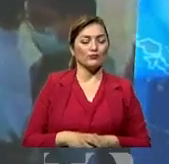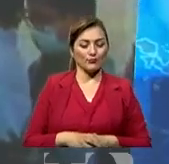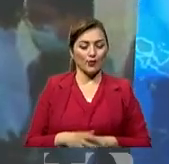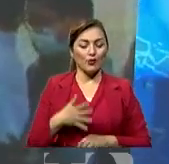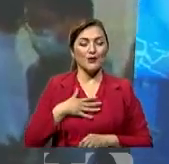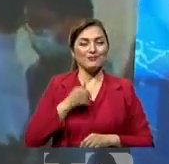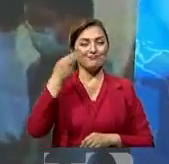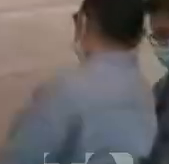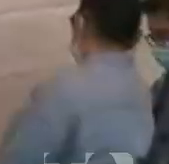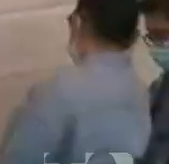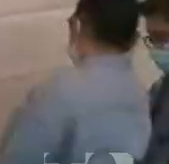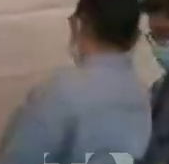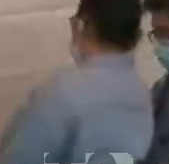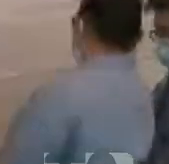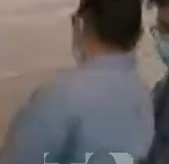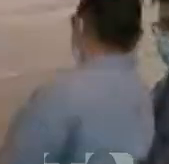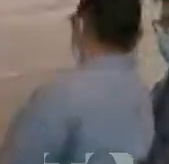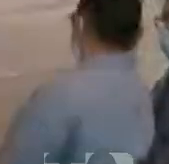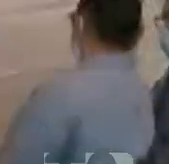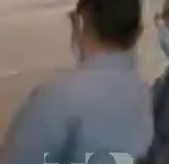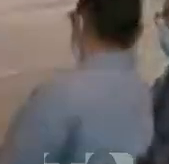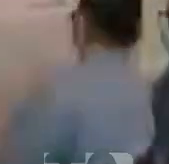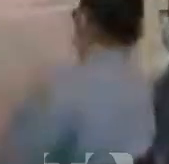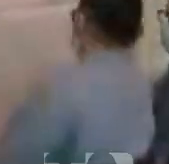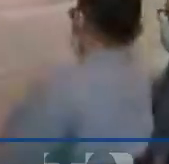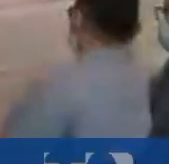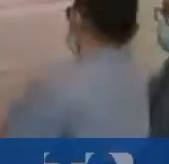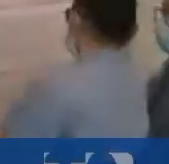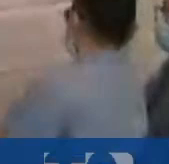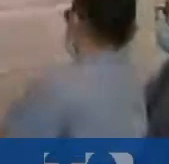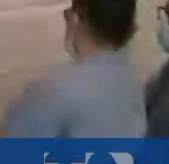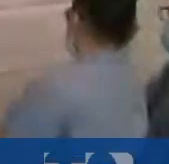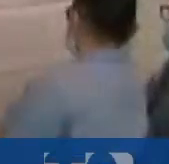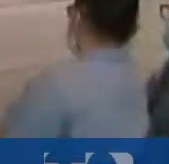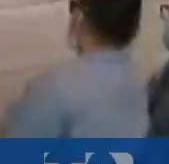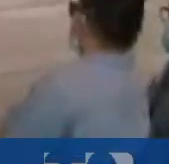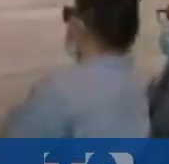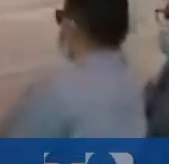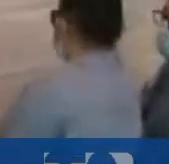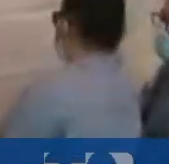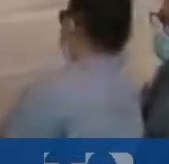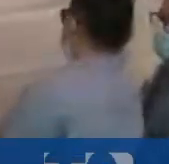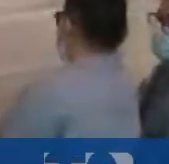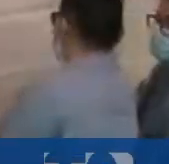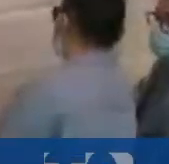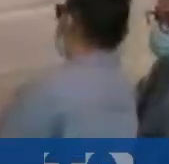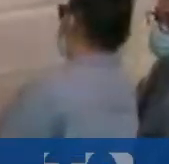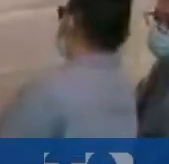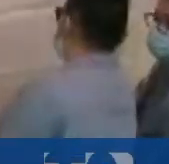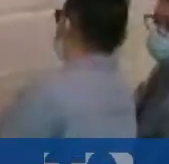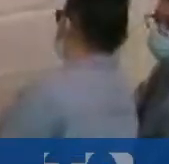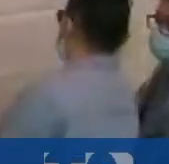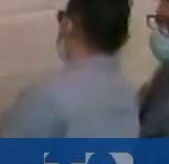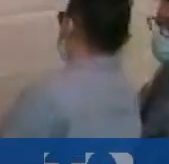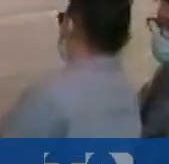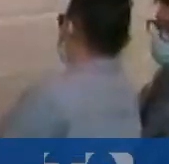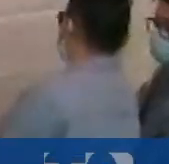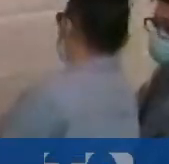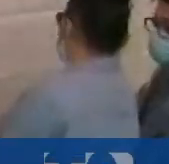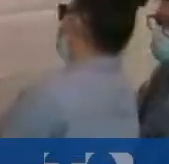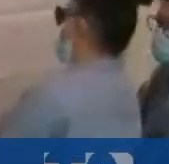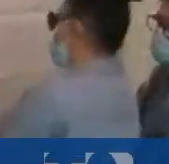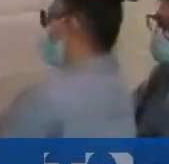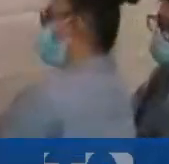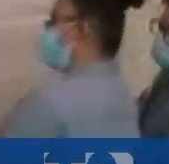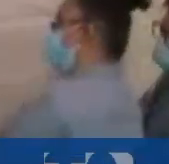¿Qué tal, Helen? Amigos televidentes, muy buenas tardes. Sí, como acabas de mencionar, la cobertura de inmunización contra el COVID-19